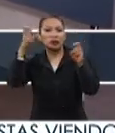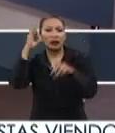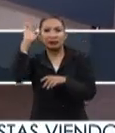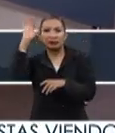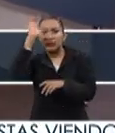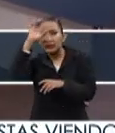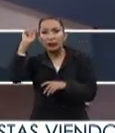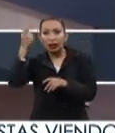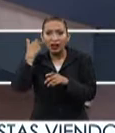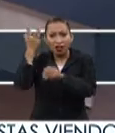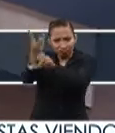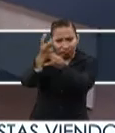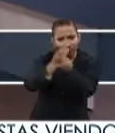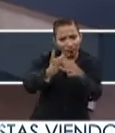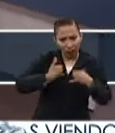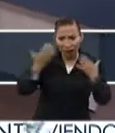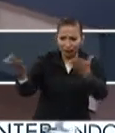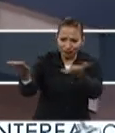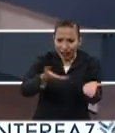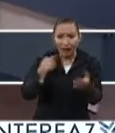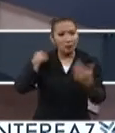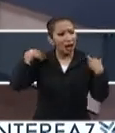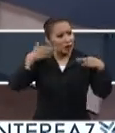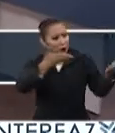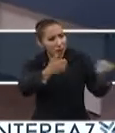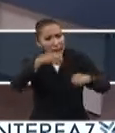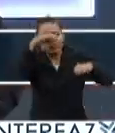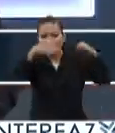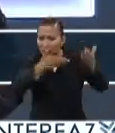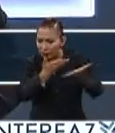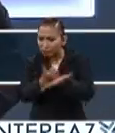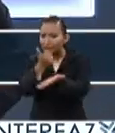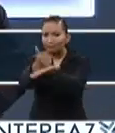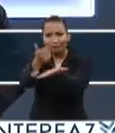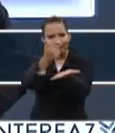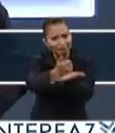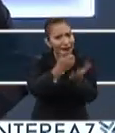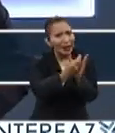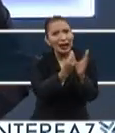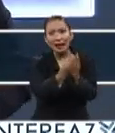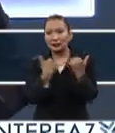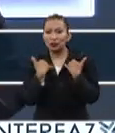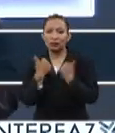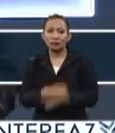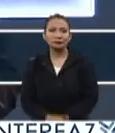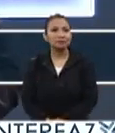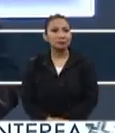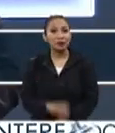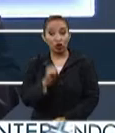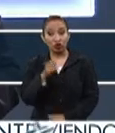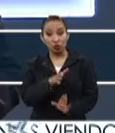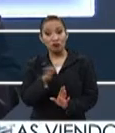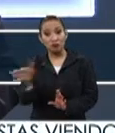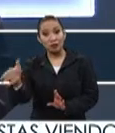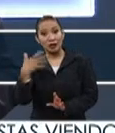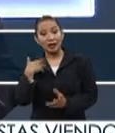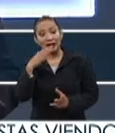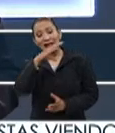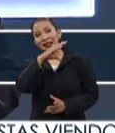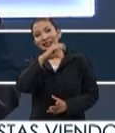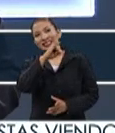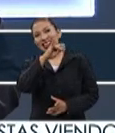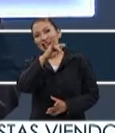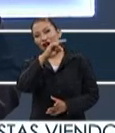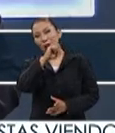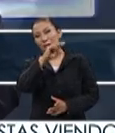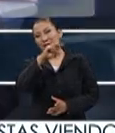tecnología y quiere invitar a chavos de su edad y a profesores ya más grandes también para que brinden las clases a los jóvenes. Otro polo, ¿no? El Silicon Valley que habíamos